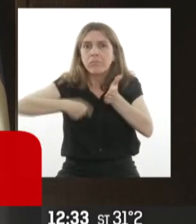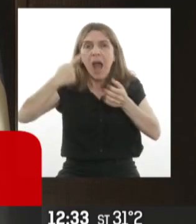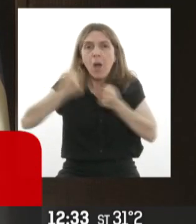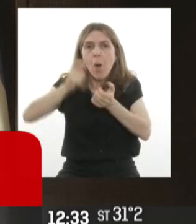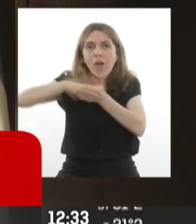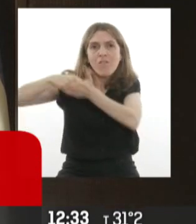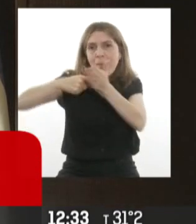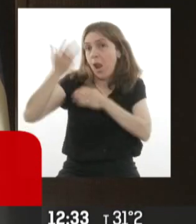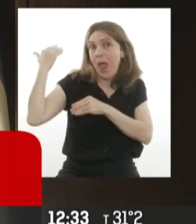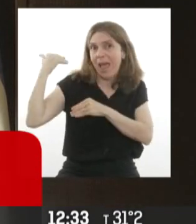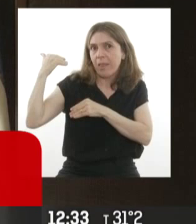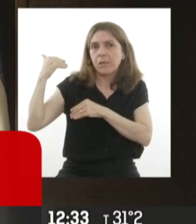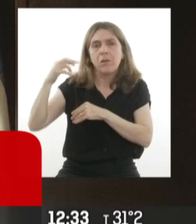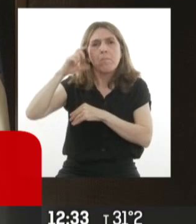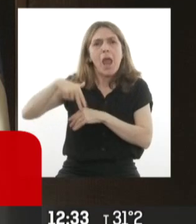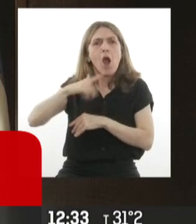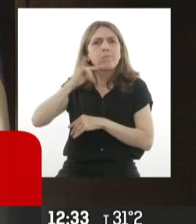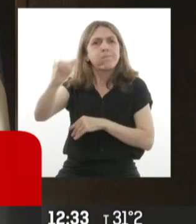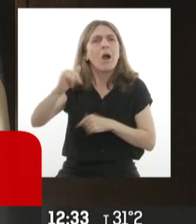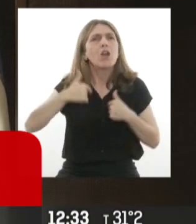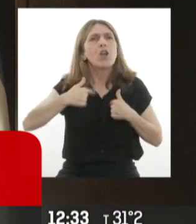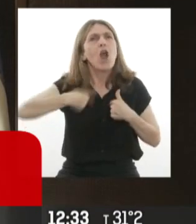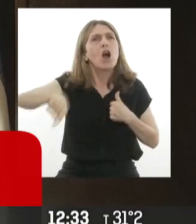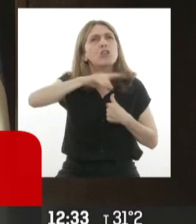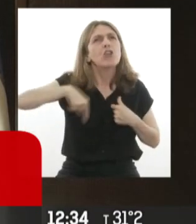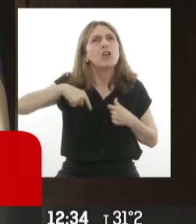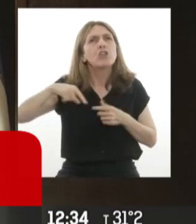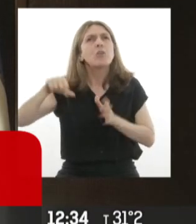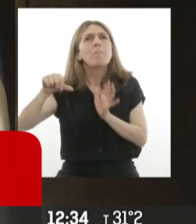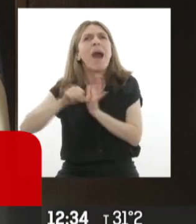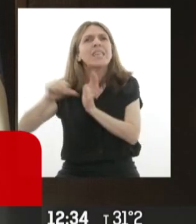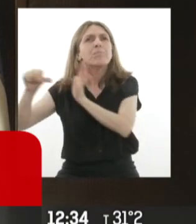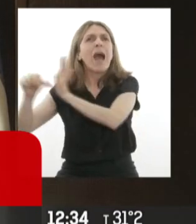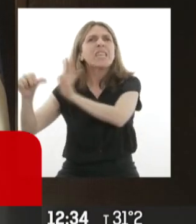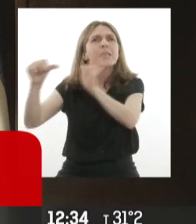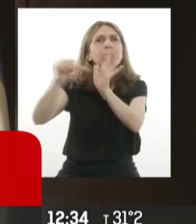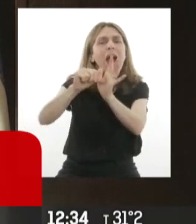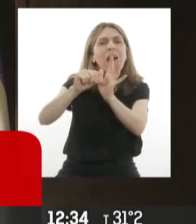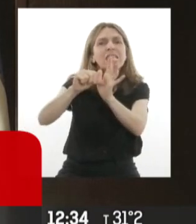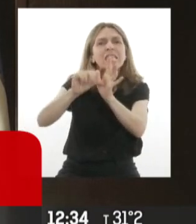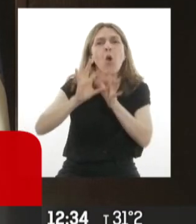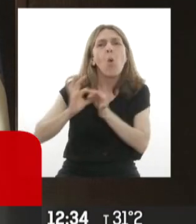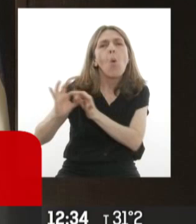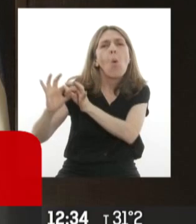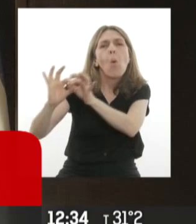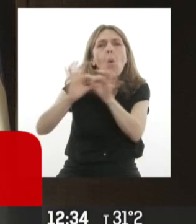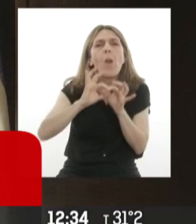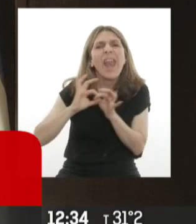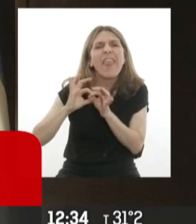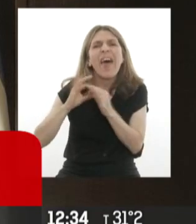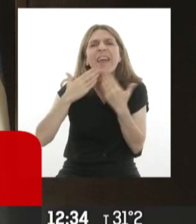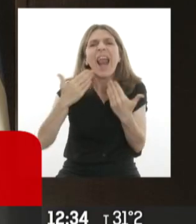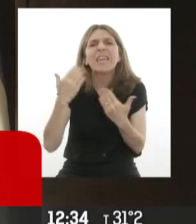planteaba que nosotros no éramos como países individuales una unidad económica con la suficiente